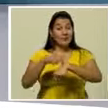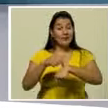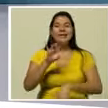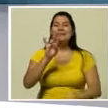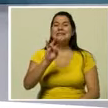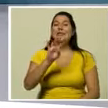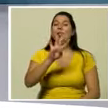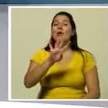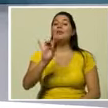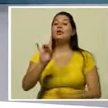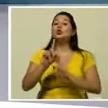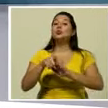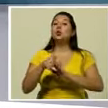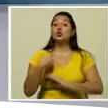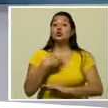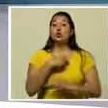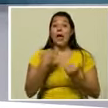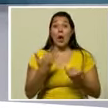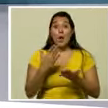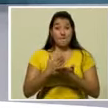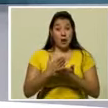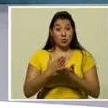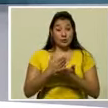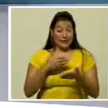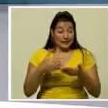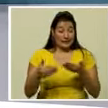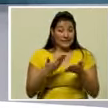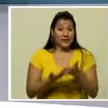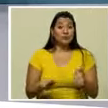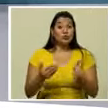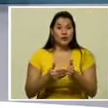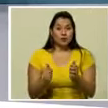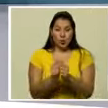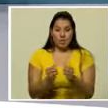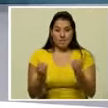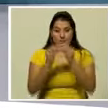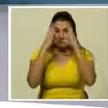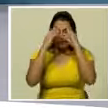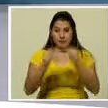con 48 minutos. Nos vamos a una pausa. Enseguida volvemos con más.